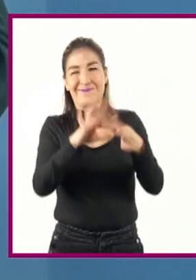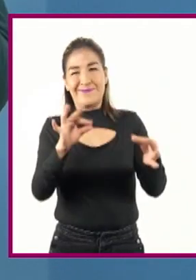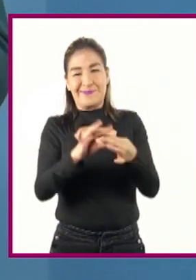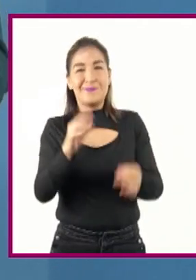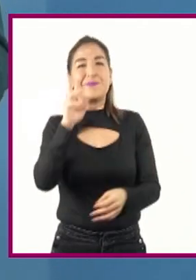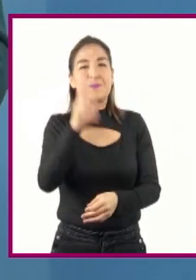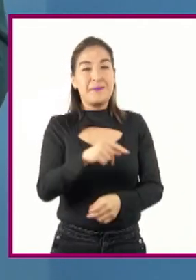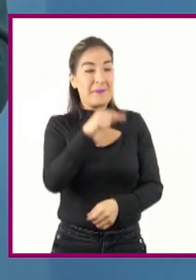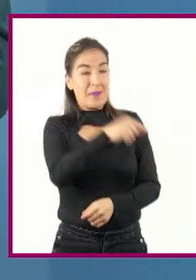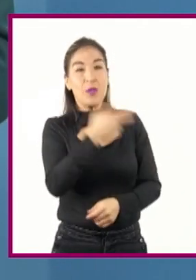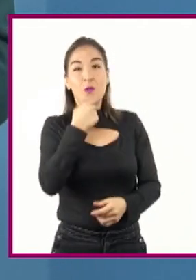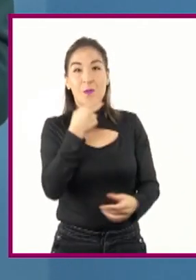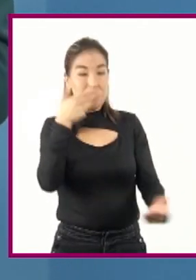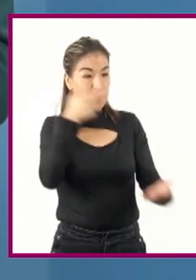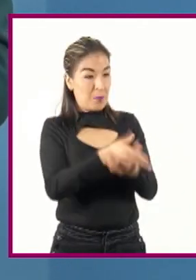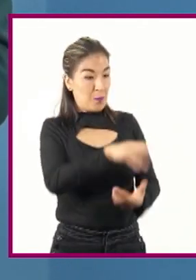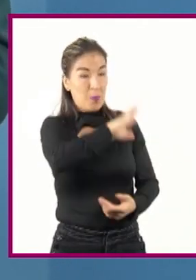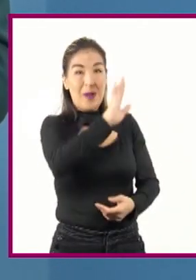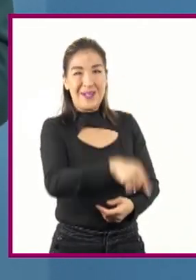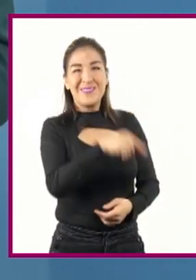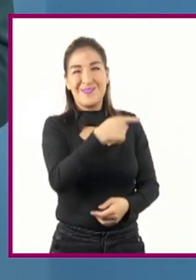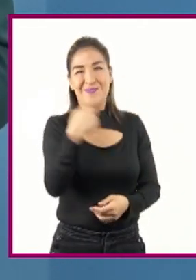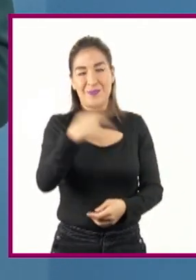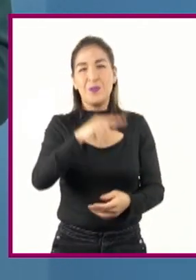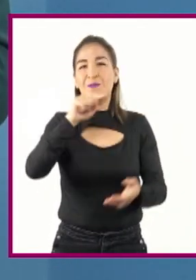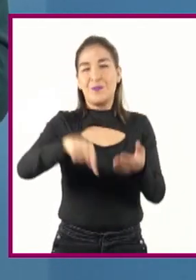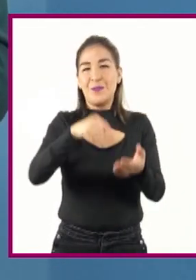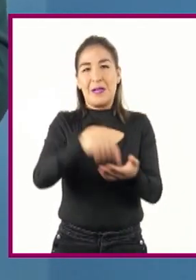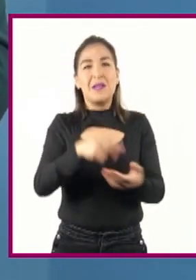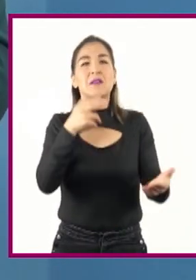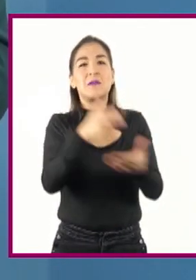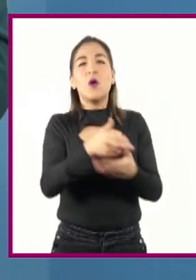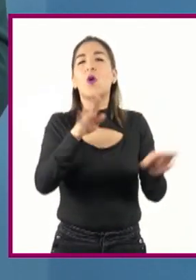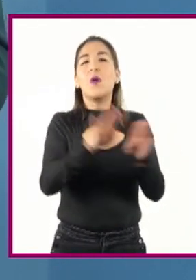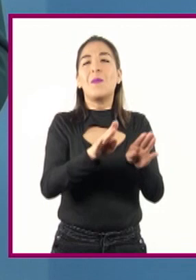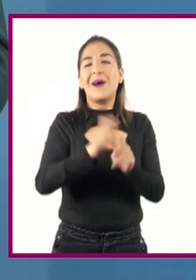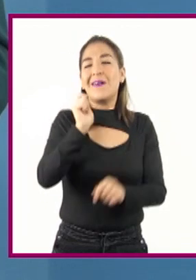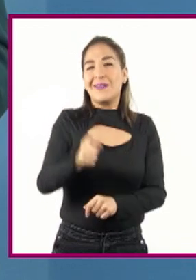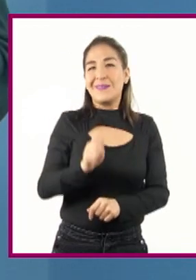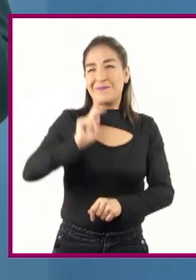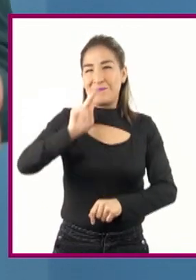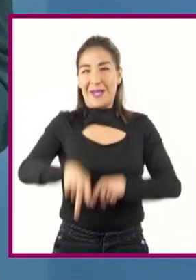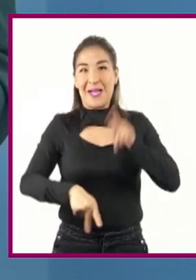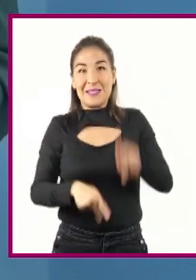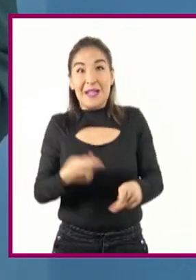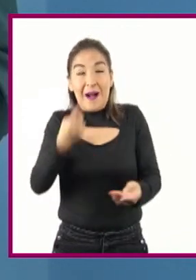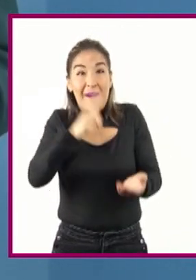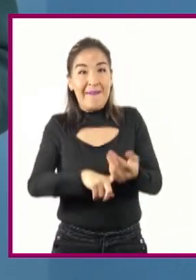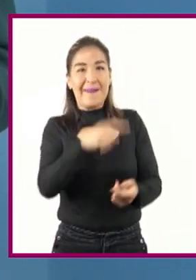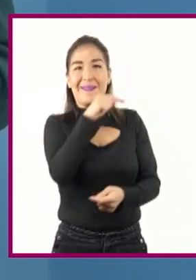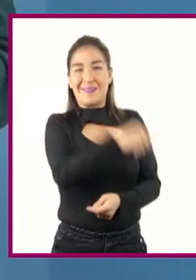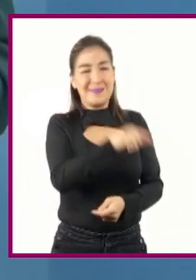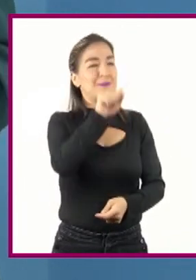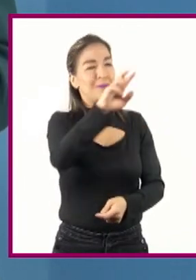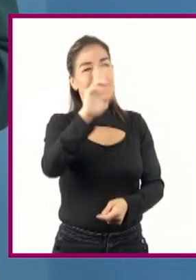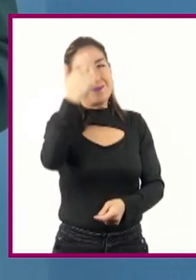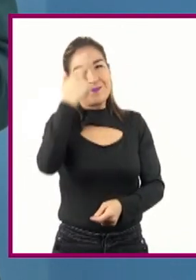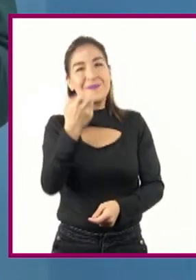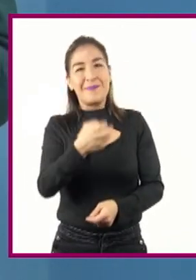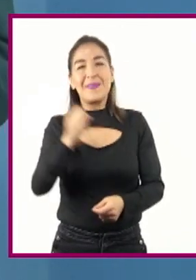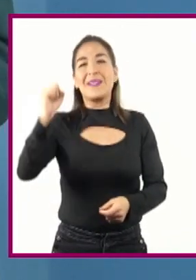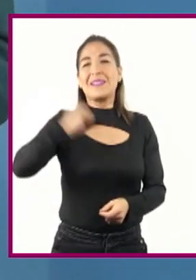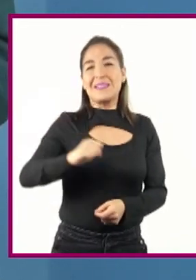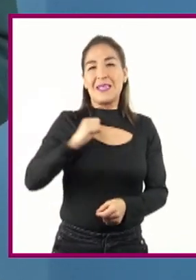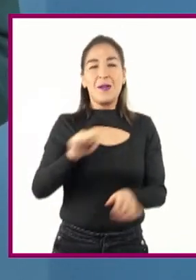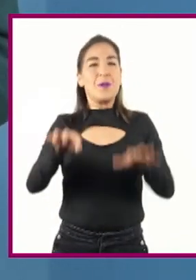archiduque, heredero al trono austrohúngaro, fue solo un pretexto, porque, como recordarás, a finales del